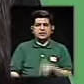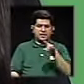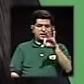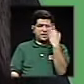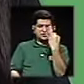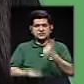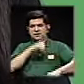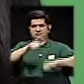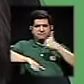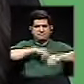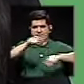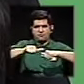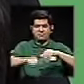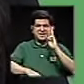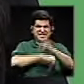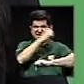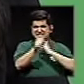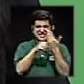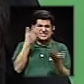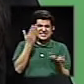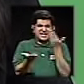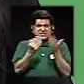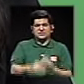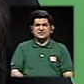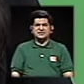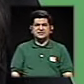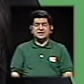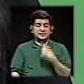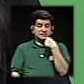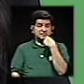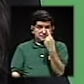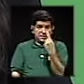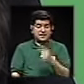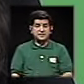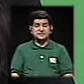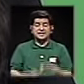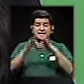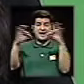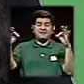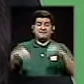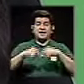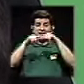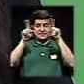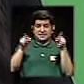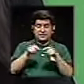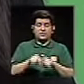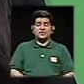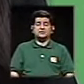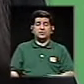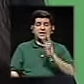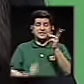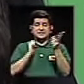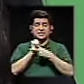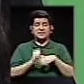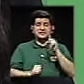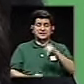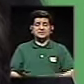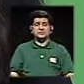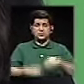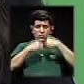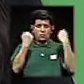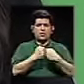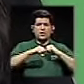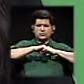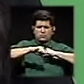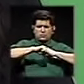manera de combatir en 6 años tal vez para hacer un poco la la mención del eslogan aquel del corazón en 6 años Cuántas veces late un corazón se ha